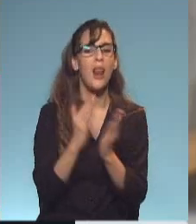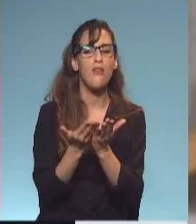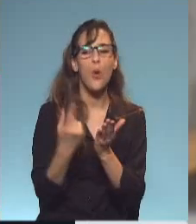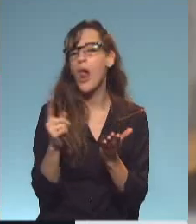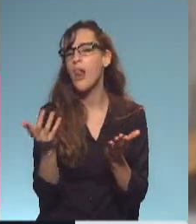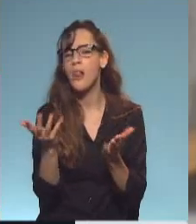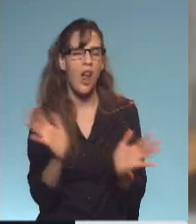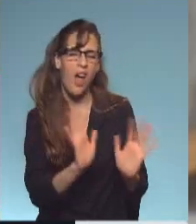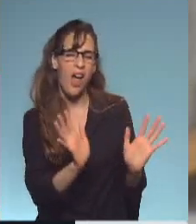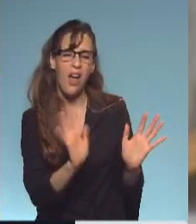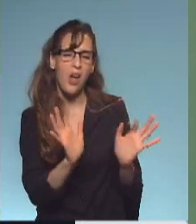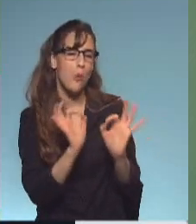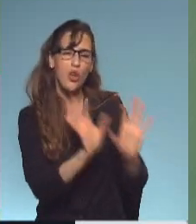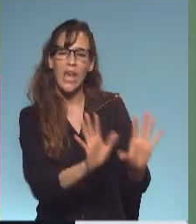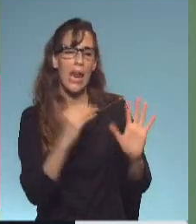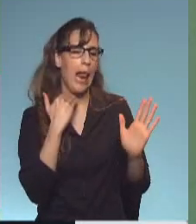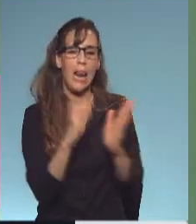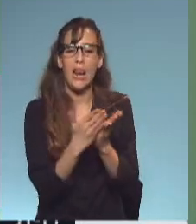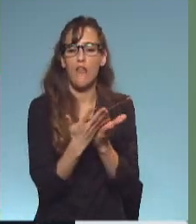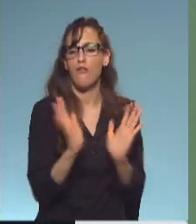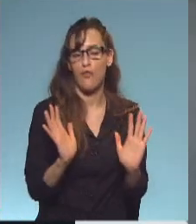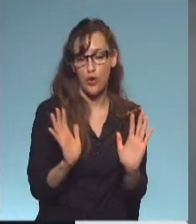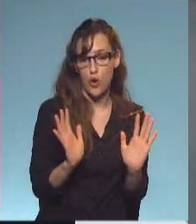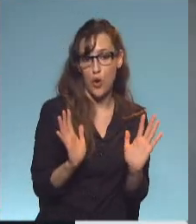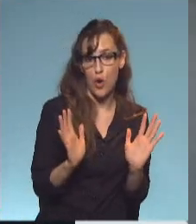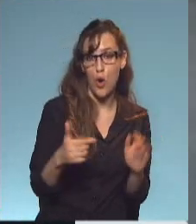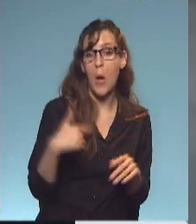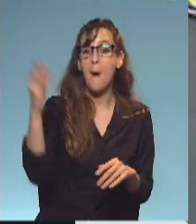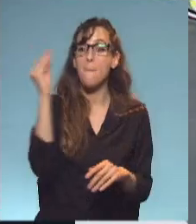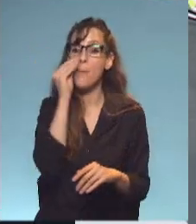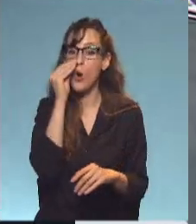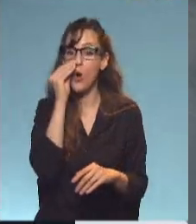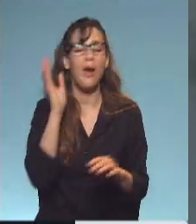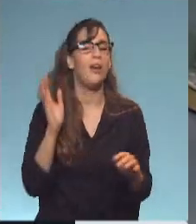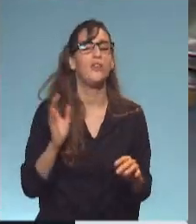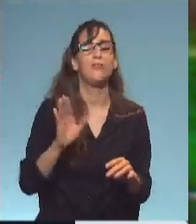No. Pues yo voy a decir. Yo voy a decir mono, pero mono no es la palabra, ¿eh? Mono.